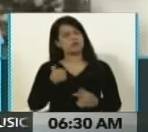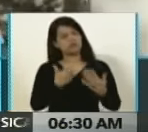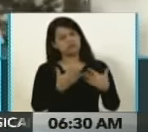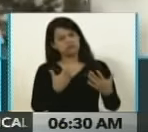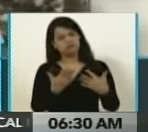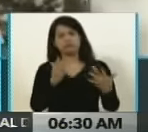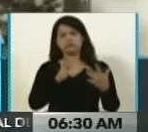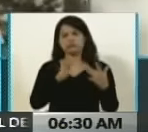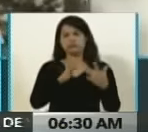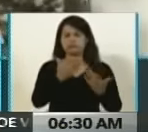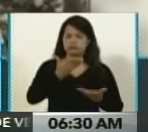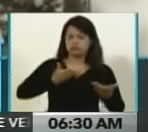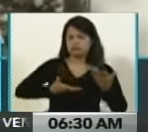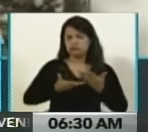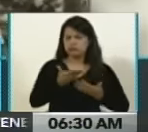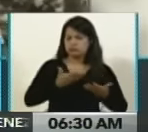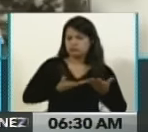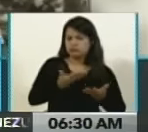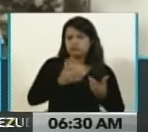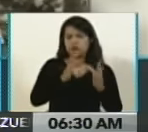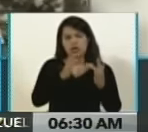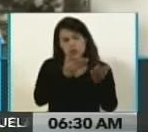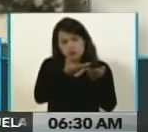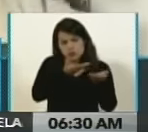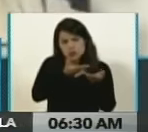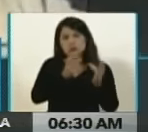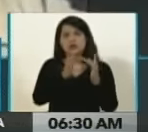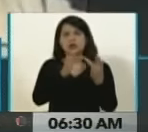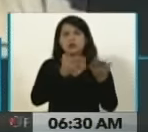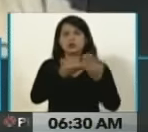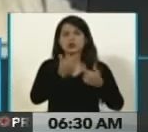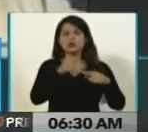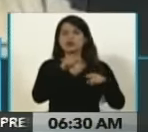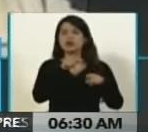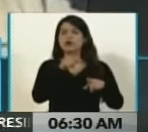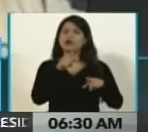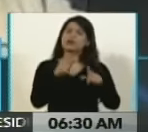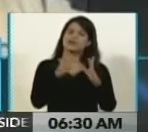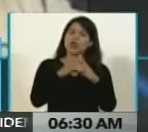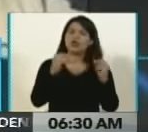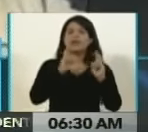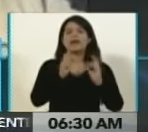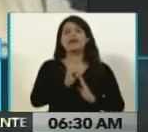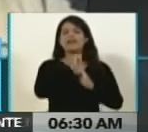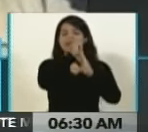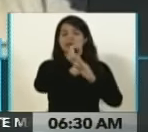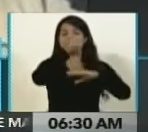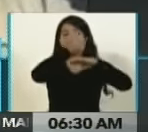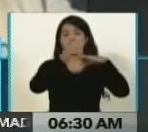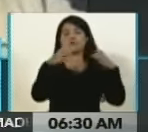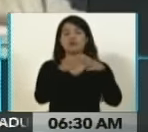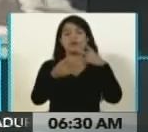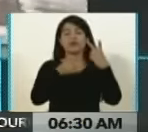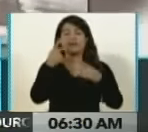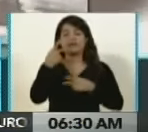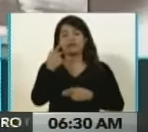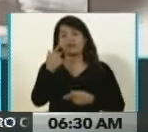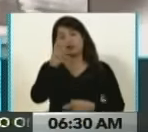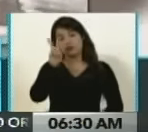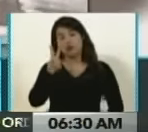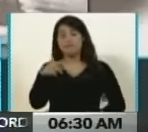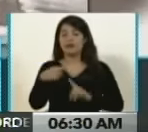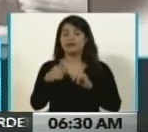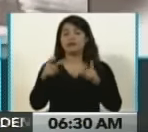ese tiempo muy cercana entre lo que era la dirección política del país y lo que era la